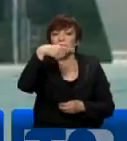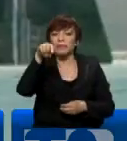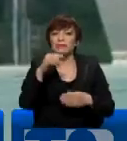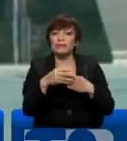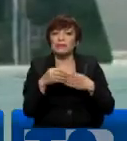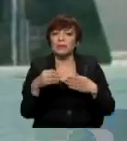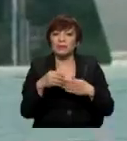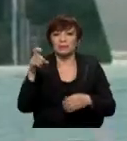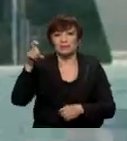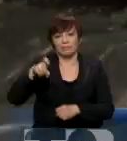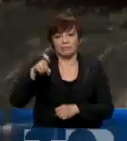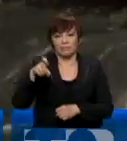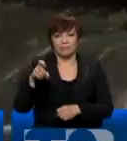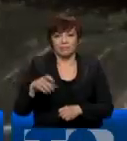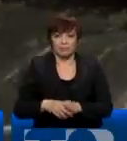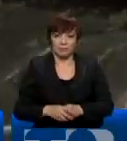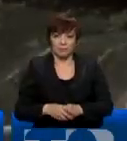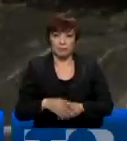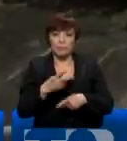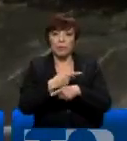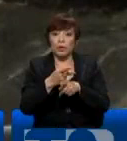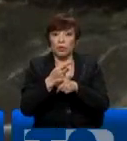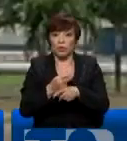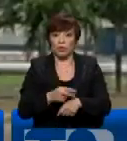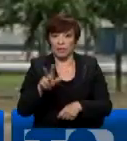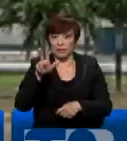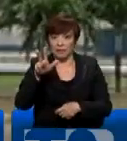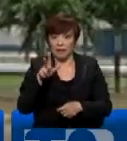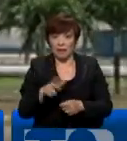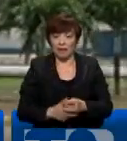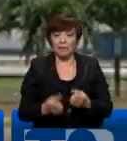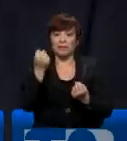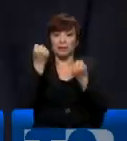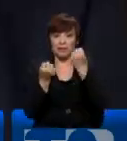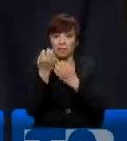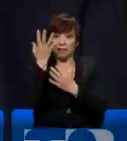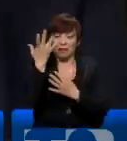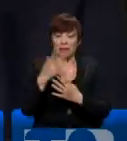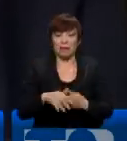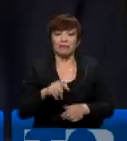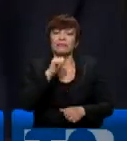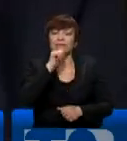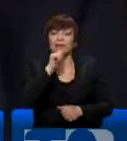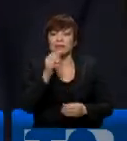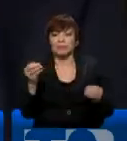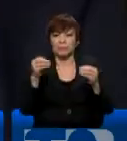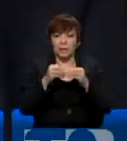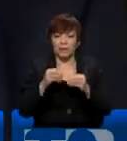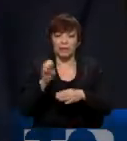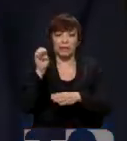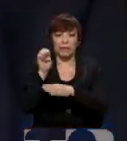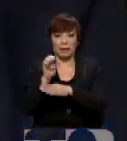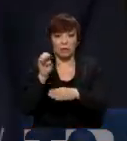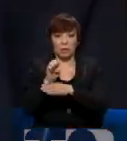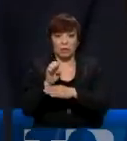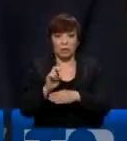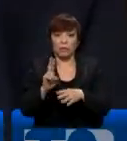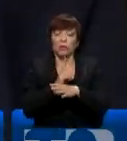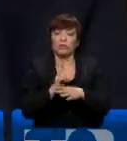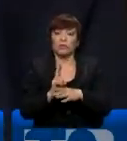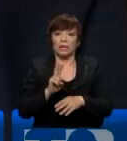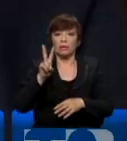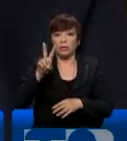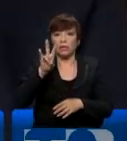Lo que actualmente producen nuestras 3 refinerías no es suficiente para el consumo. Y el Ecuador consume 260